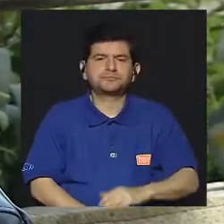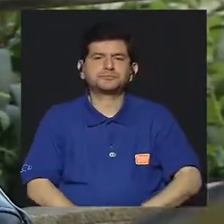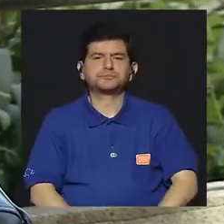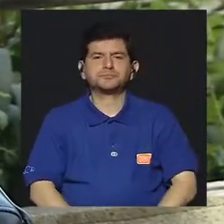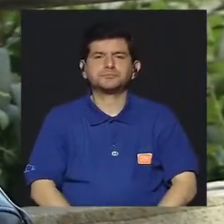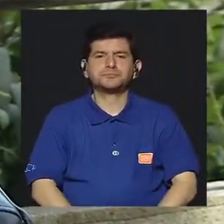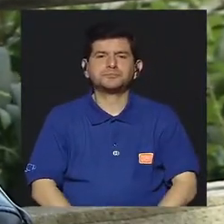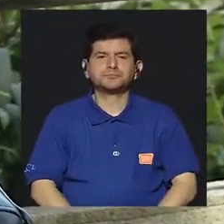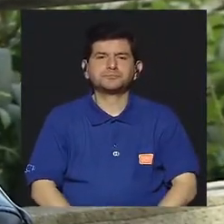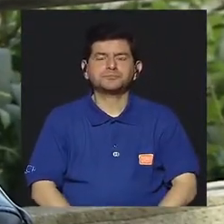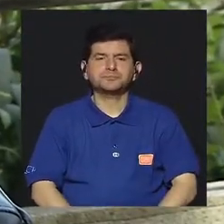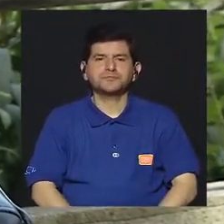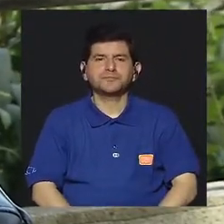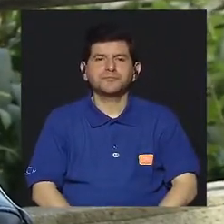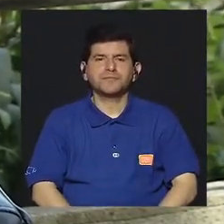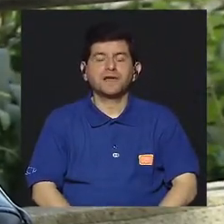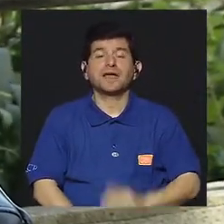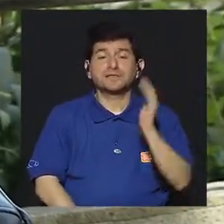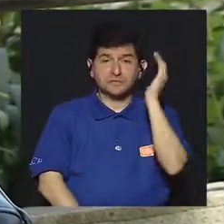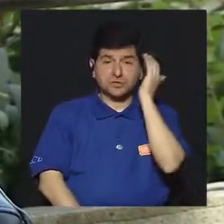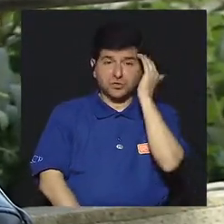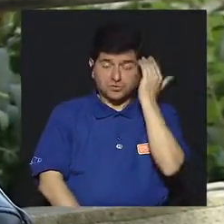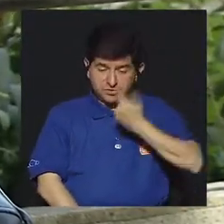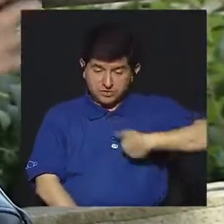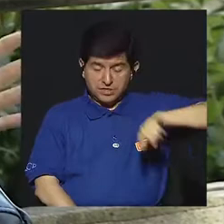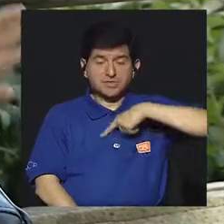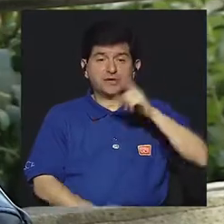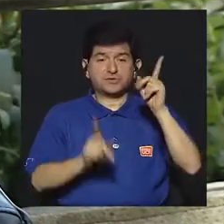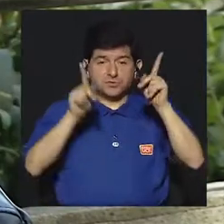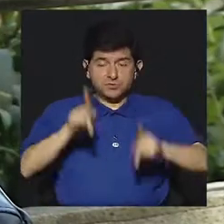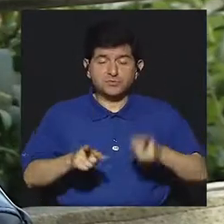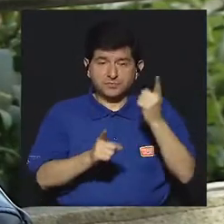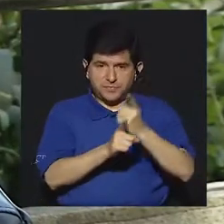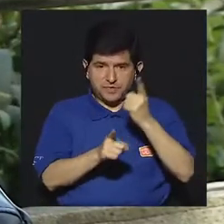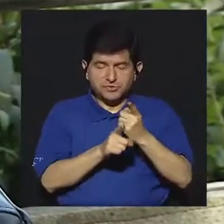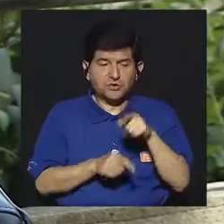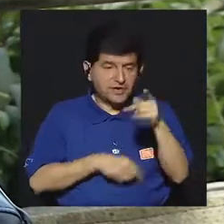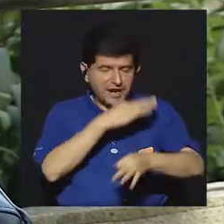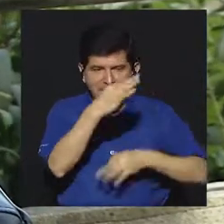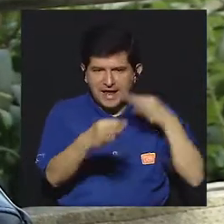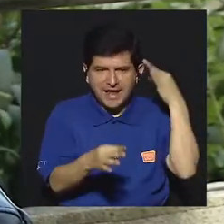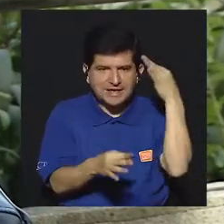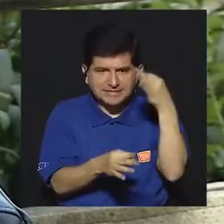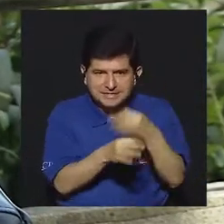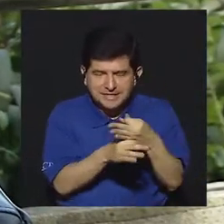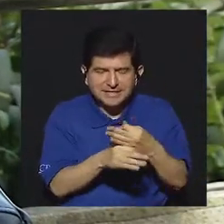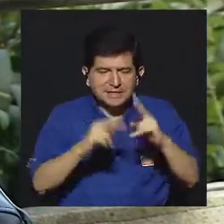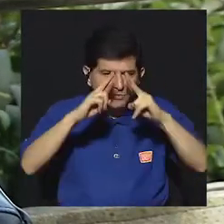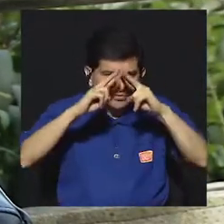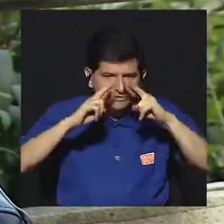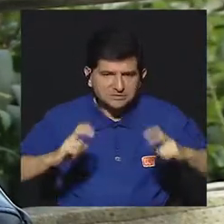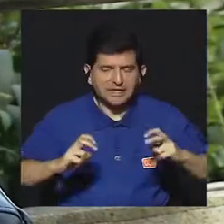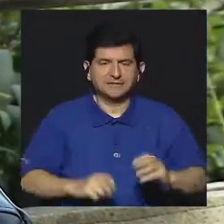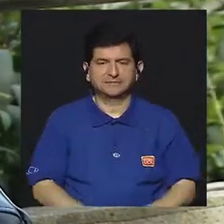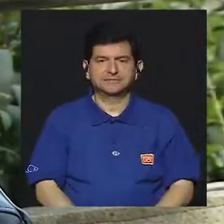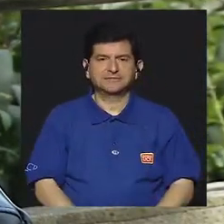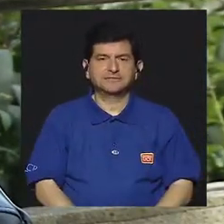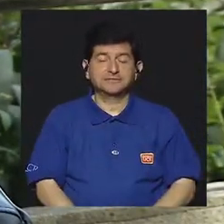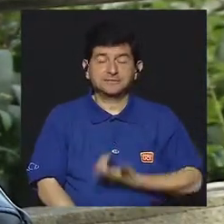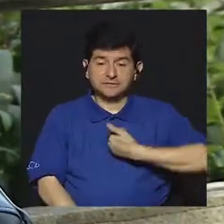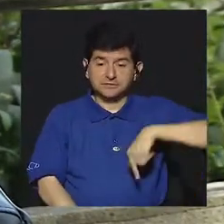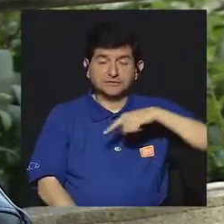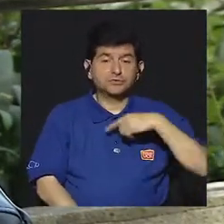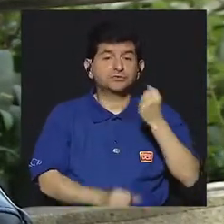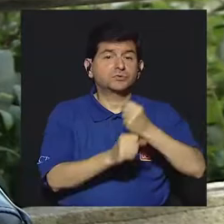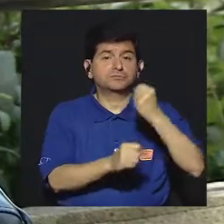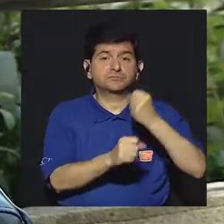Entonces, generar conciencia que somos los indicados para realizar este tipo de exámenes, ¿verdad? Nosotros